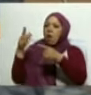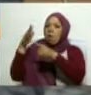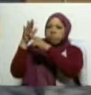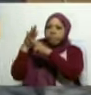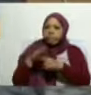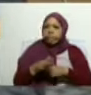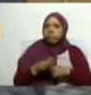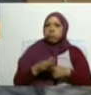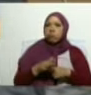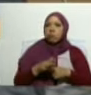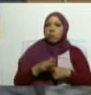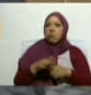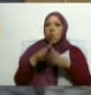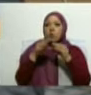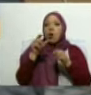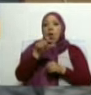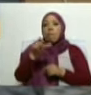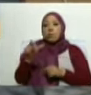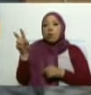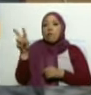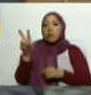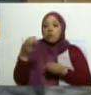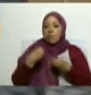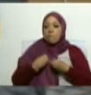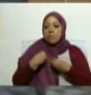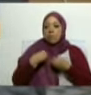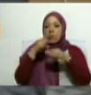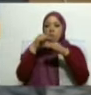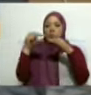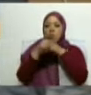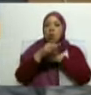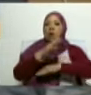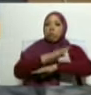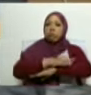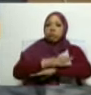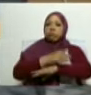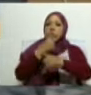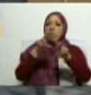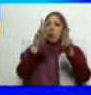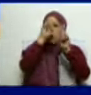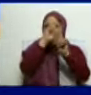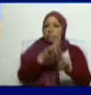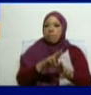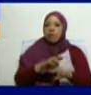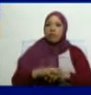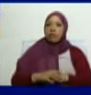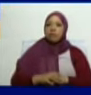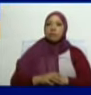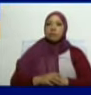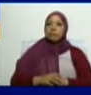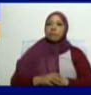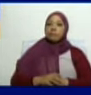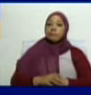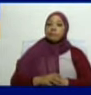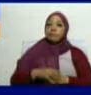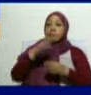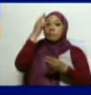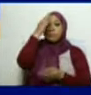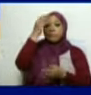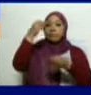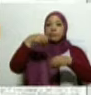hemos asegurado de que todos los venezolanos sean tratados aquí con dignidad y respeto. El Acuerdo de Ginebra